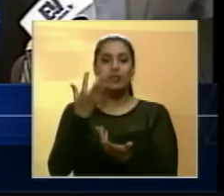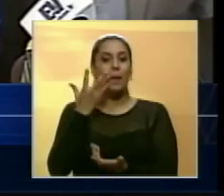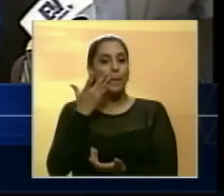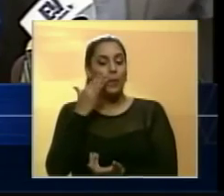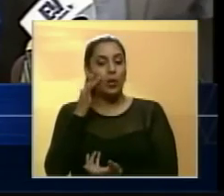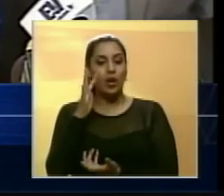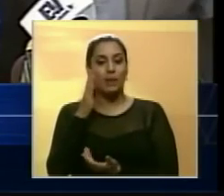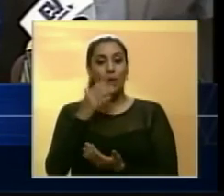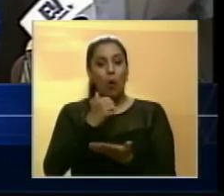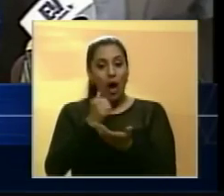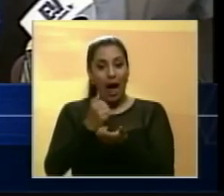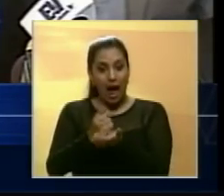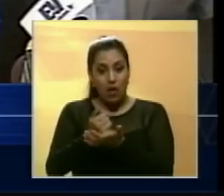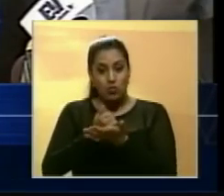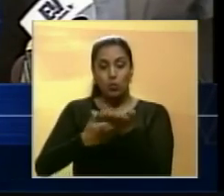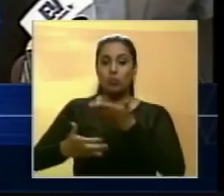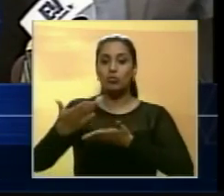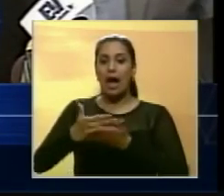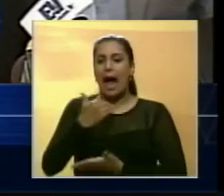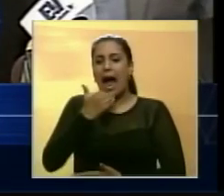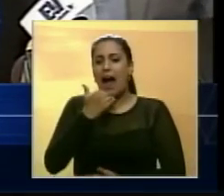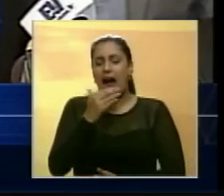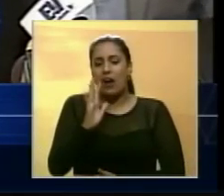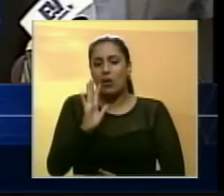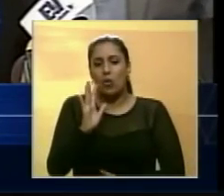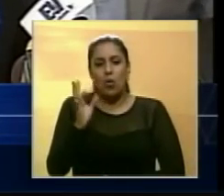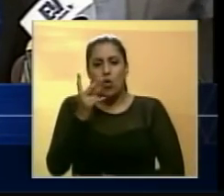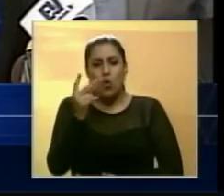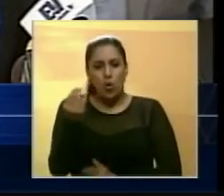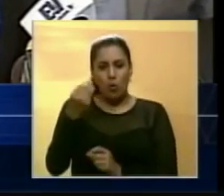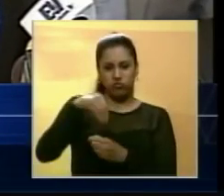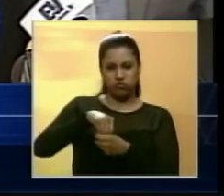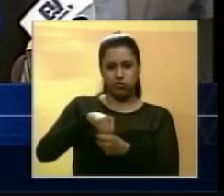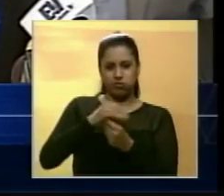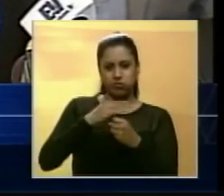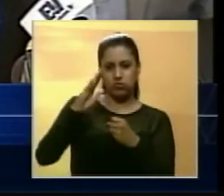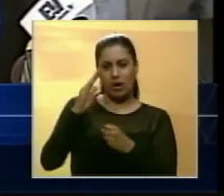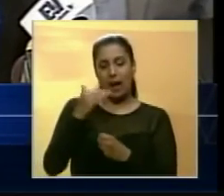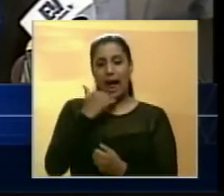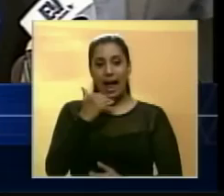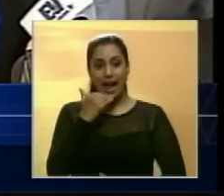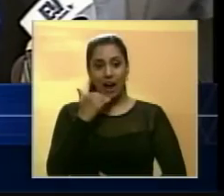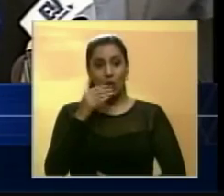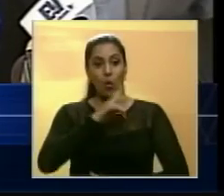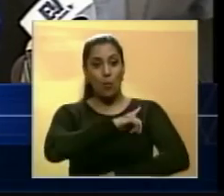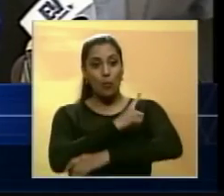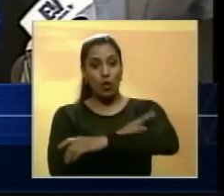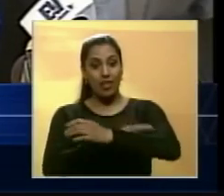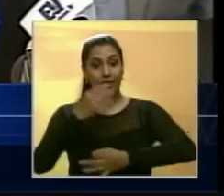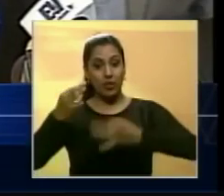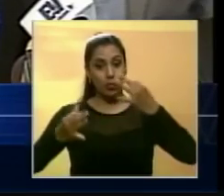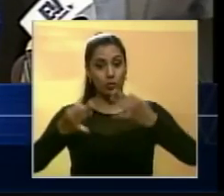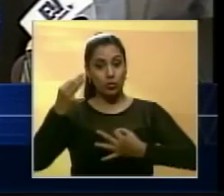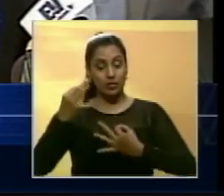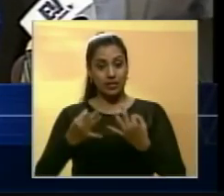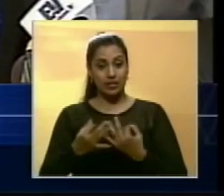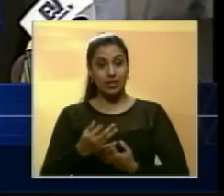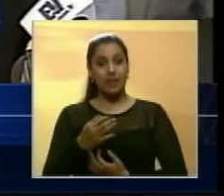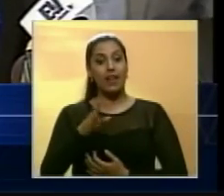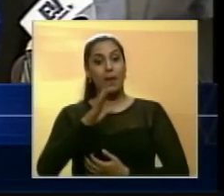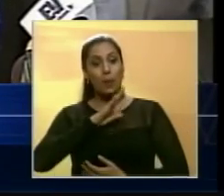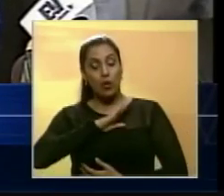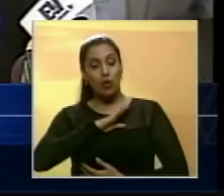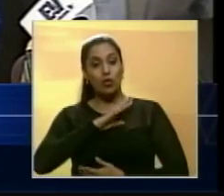la cooperación o al menos con la no interferencia del Poder Ejecutivo, de